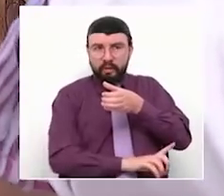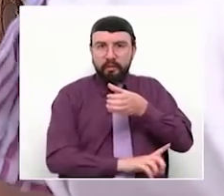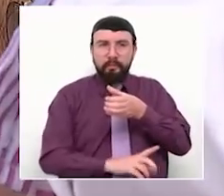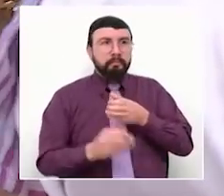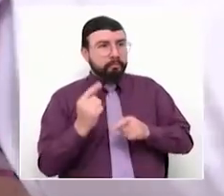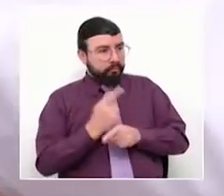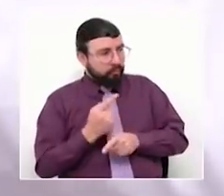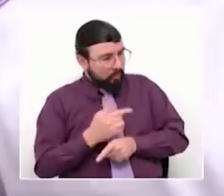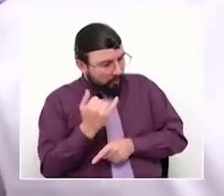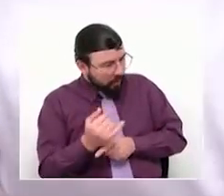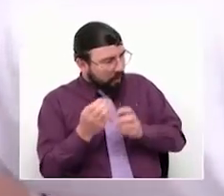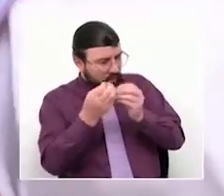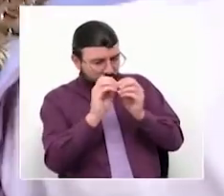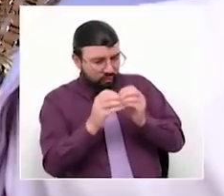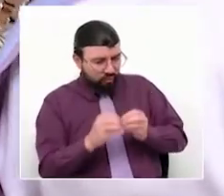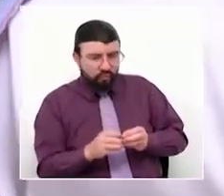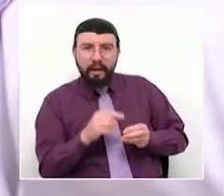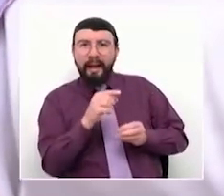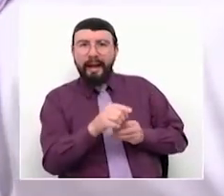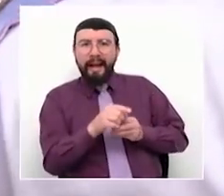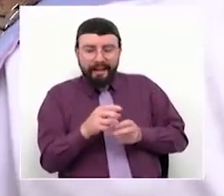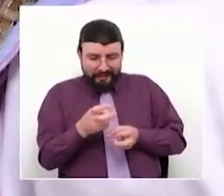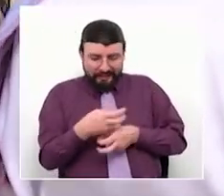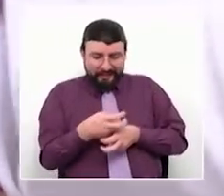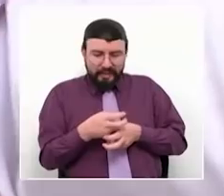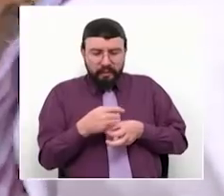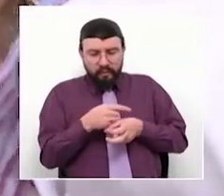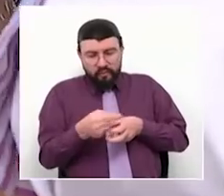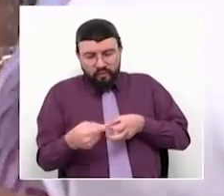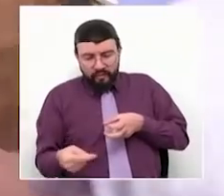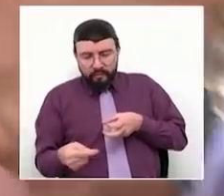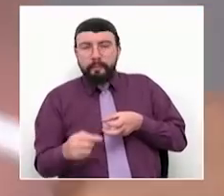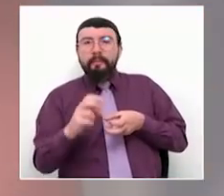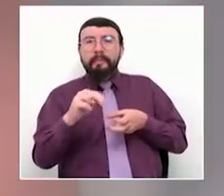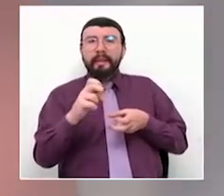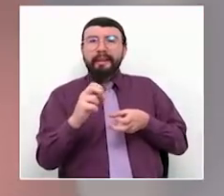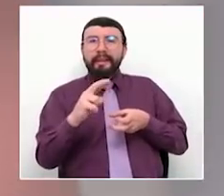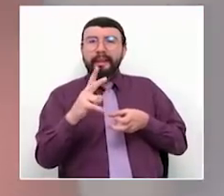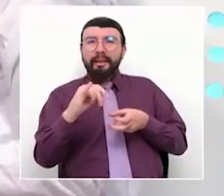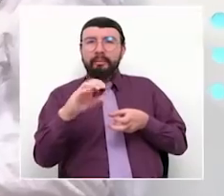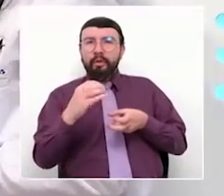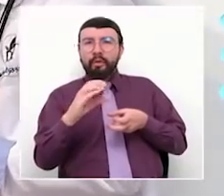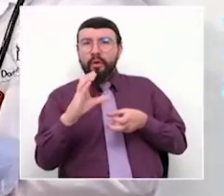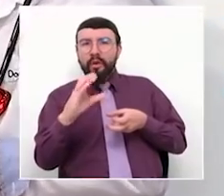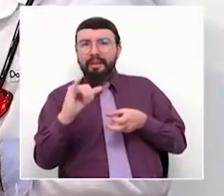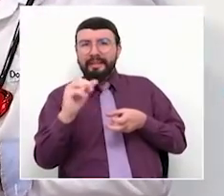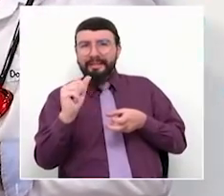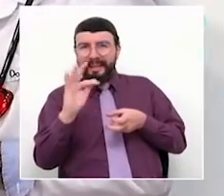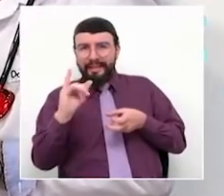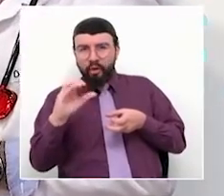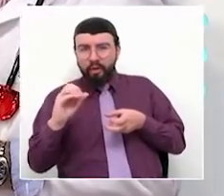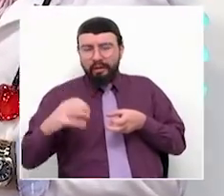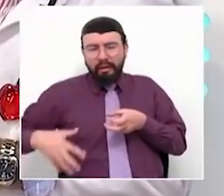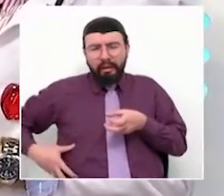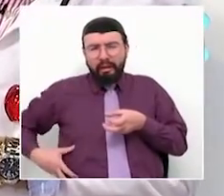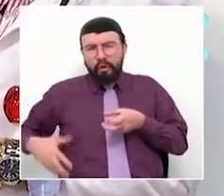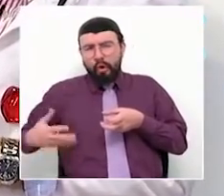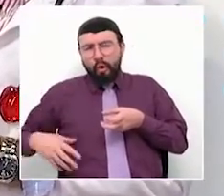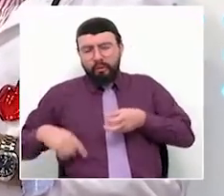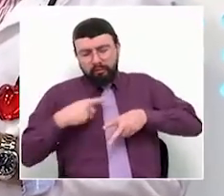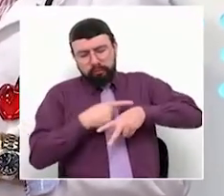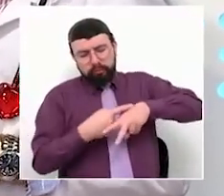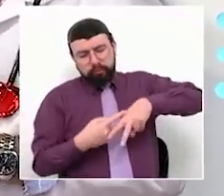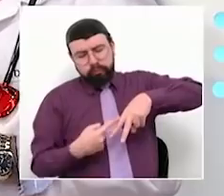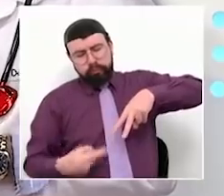a este nivel, el nervio ciático, que es de los que más se afecta por lesiones a nivel de la cintura. Ajá. Entonces, ¿qué es? Que eso es